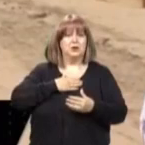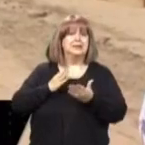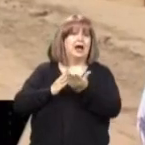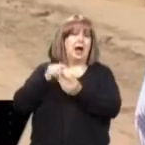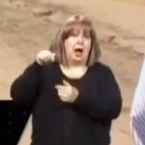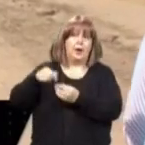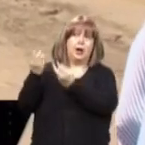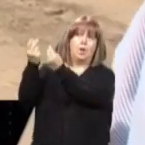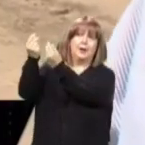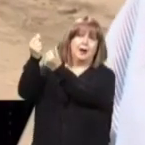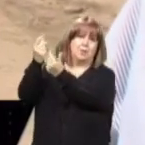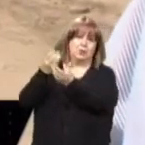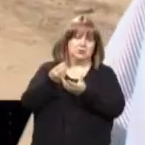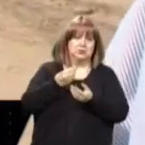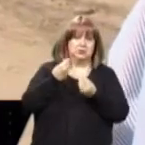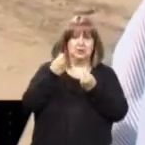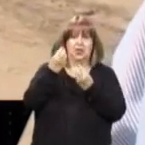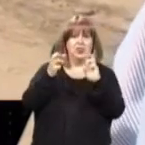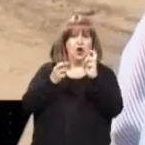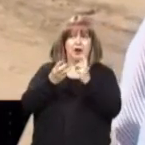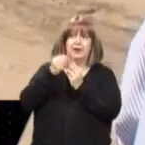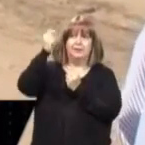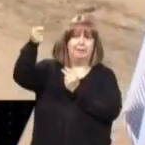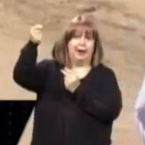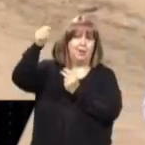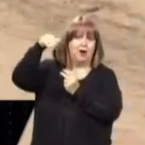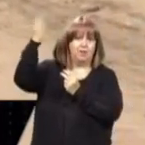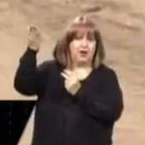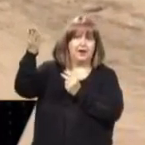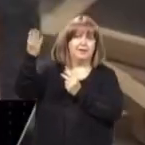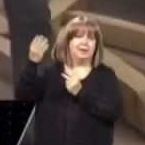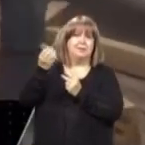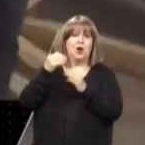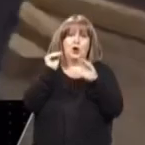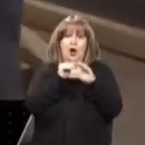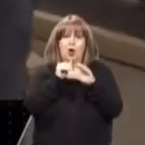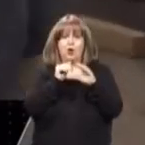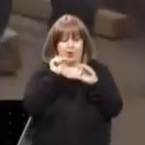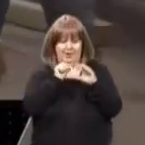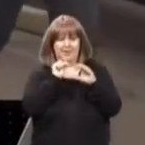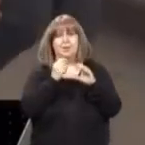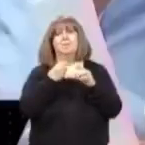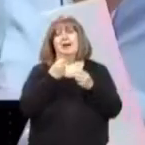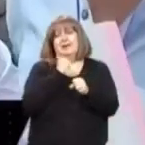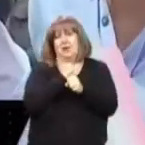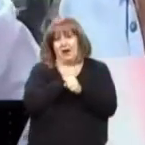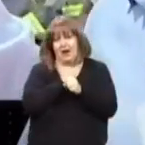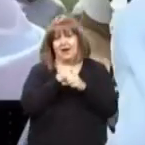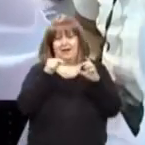que importar, perdiendo divisas y perdiendo recursos que podríamos utilizar en la producción, en el trabajo, que es lo que más nos